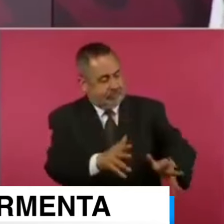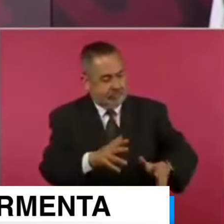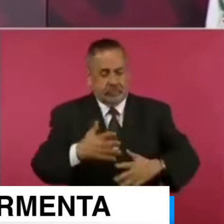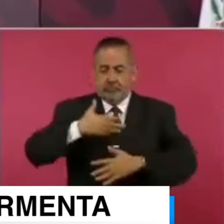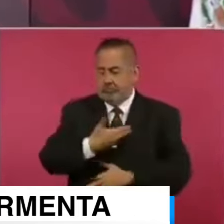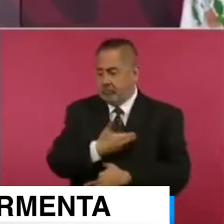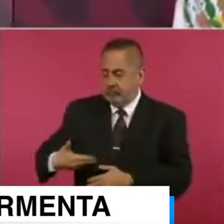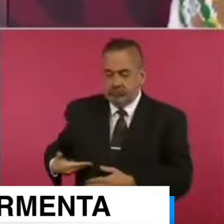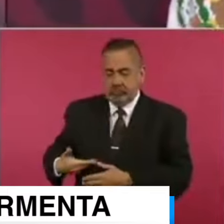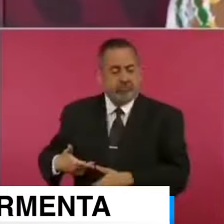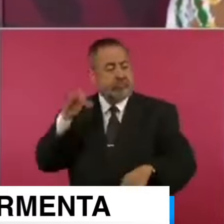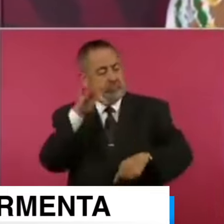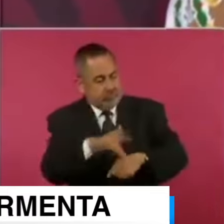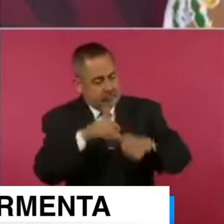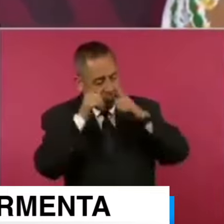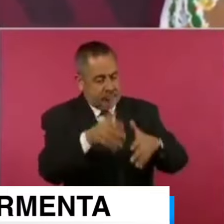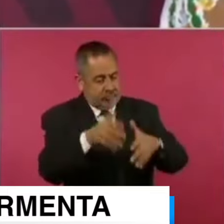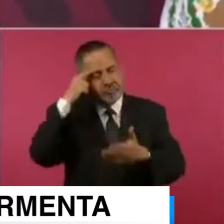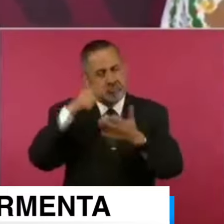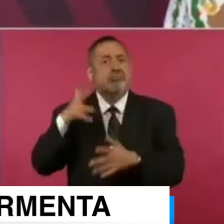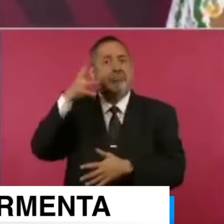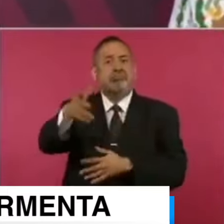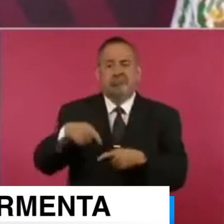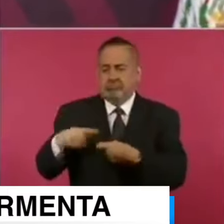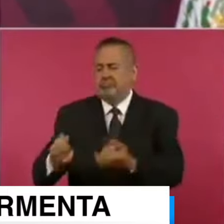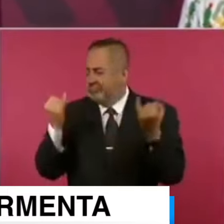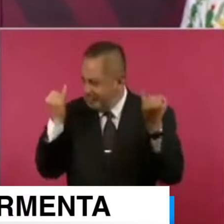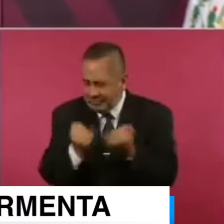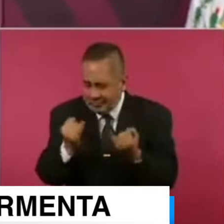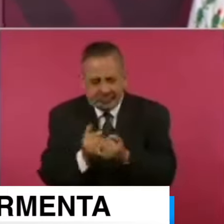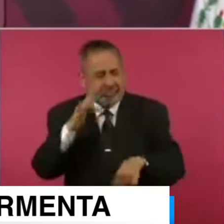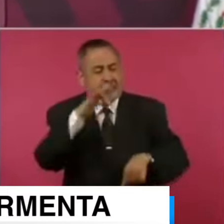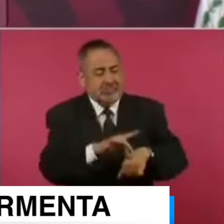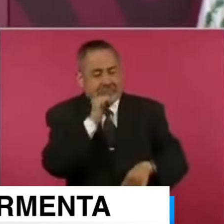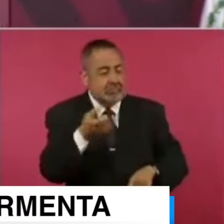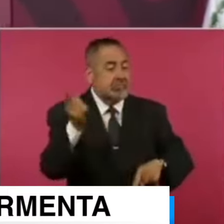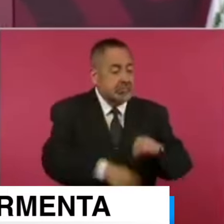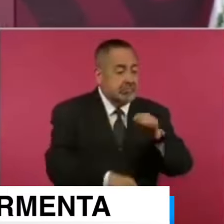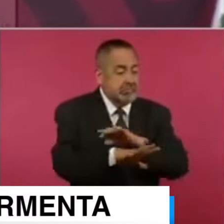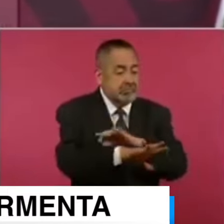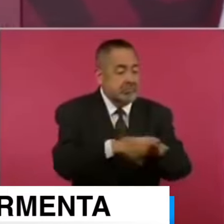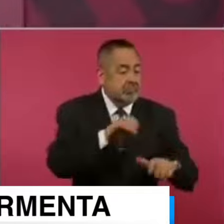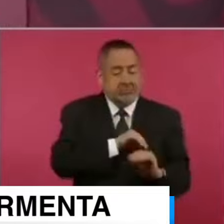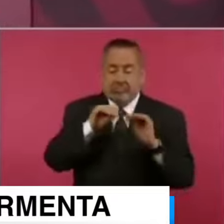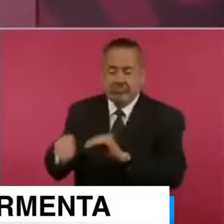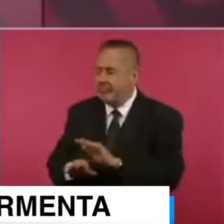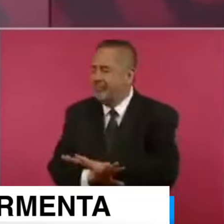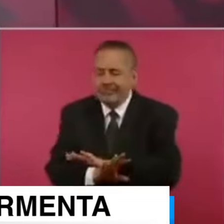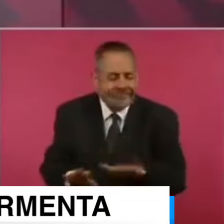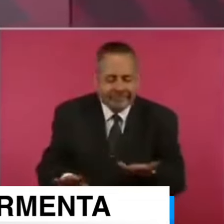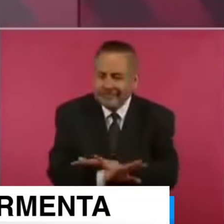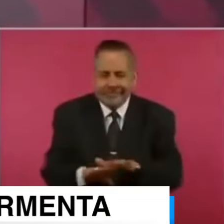trabajador. Ahora, ¿qué es lo que está proponiendo esta iniciativa? Que esta iniciativa, que esos